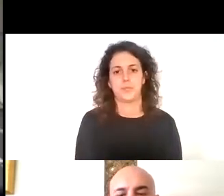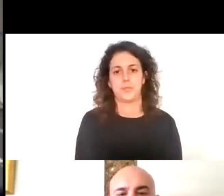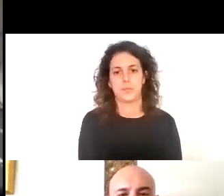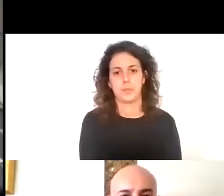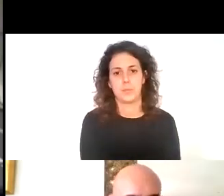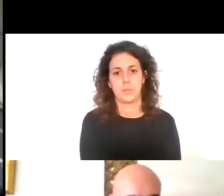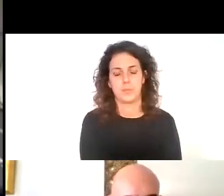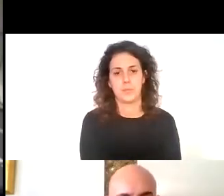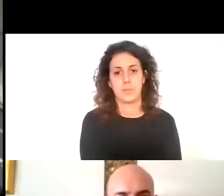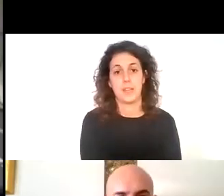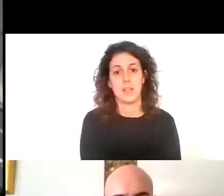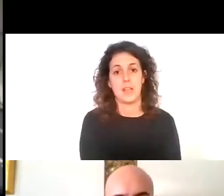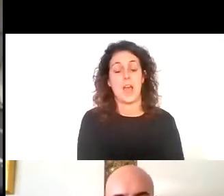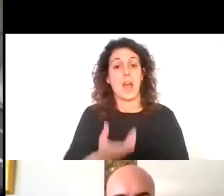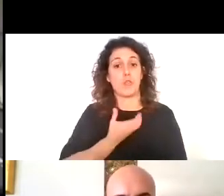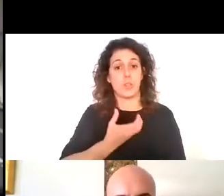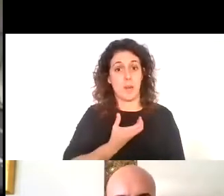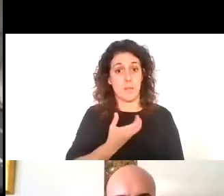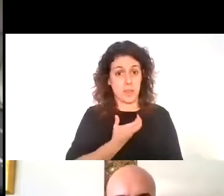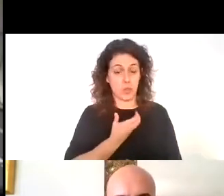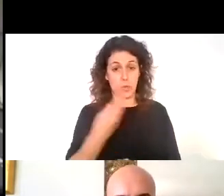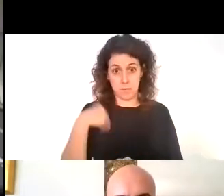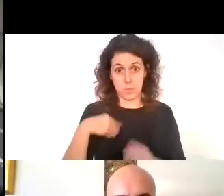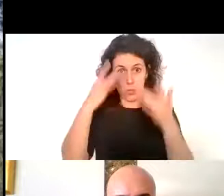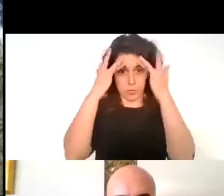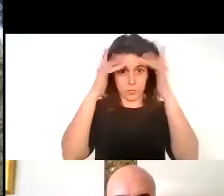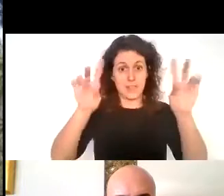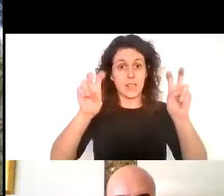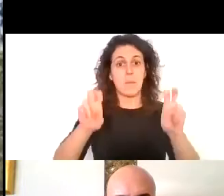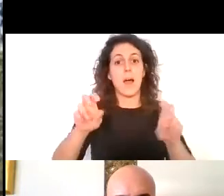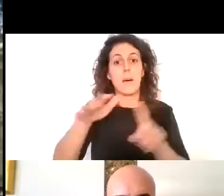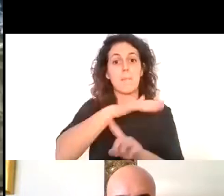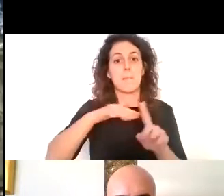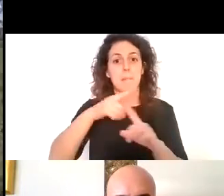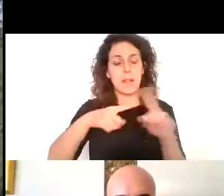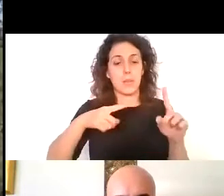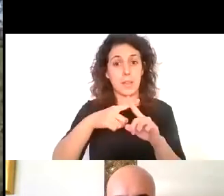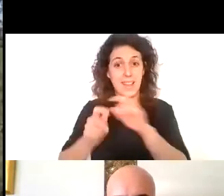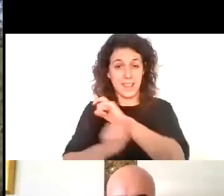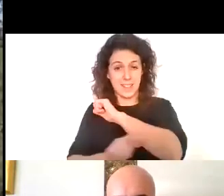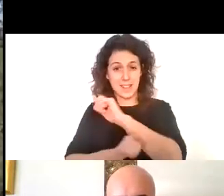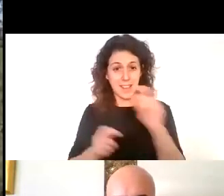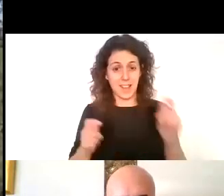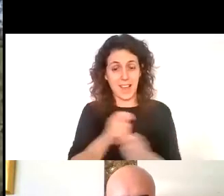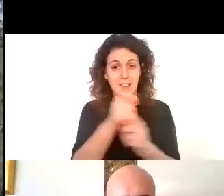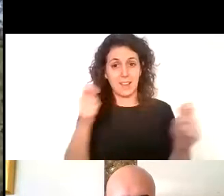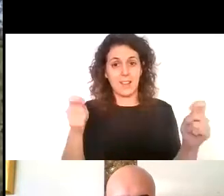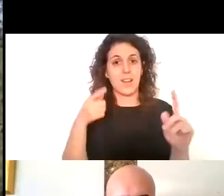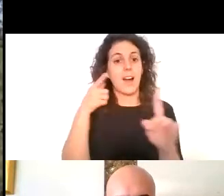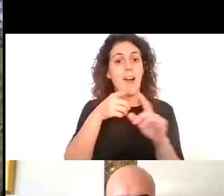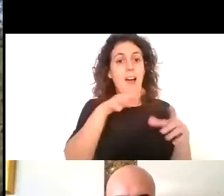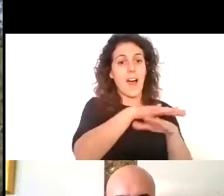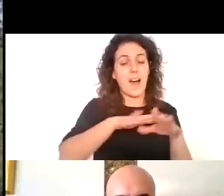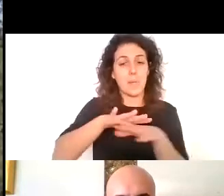La sensibilidad del Ayuntamiento del Alfaz del Pi con el medio ambiente genera una estrategia que afecta a todos los ámbitos sociales de la